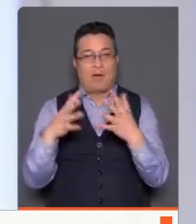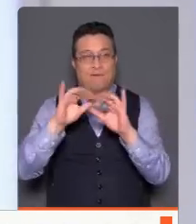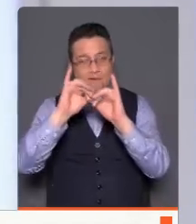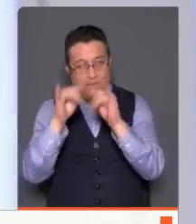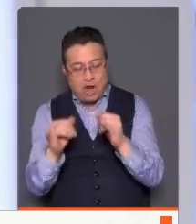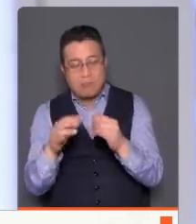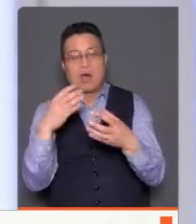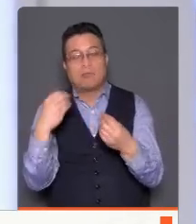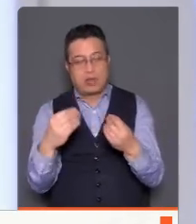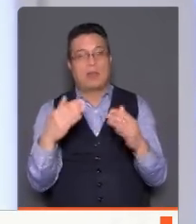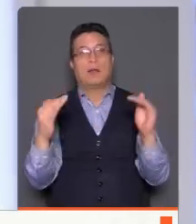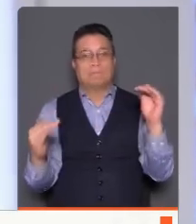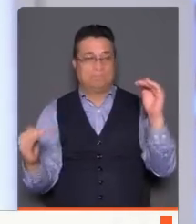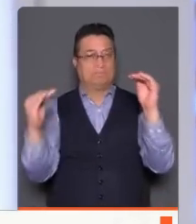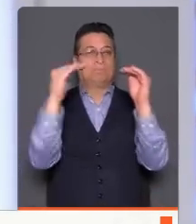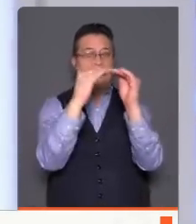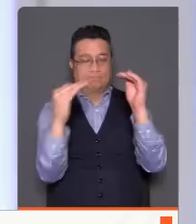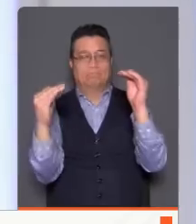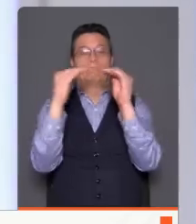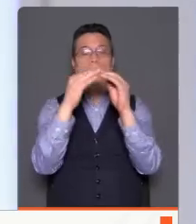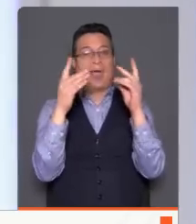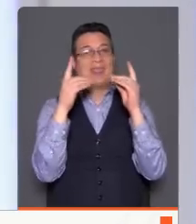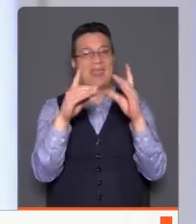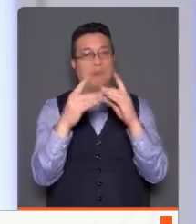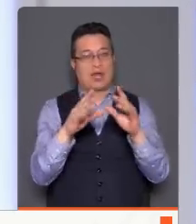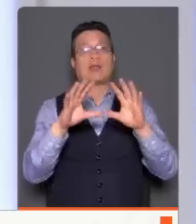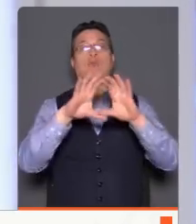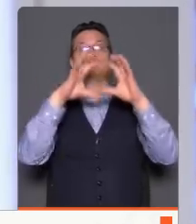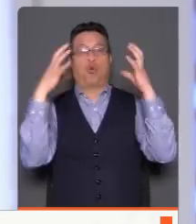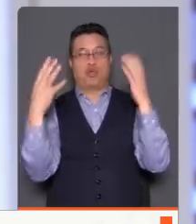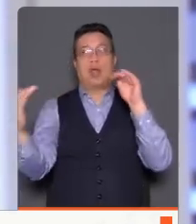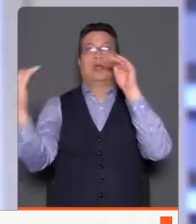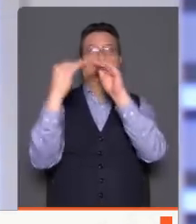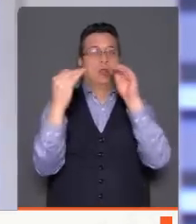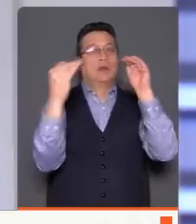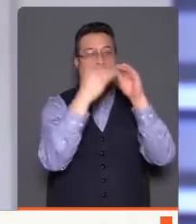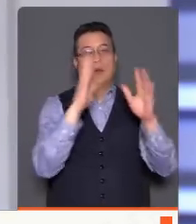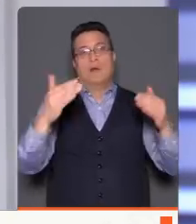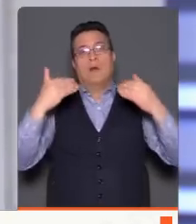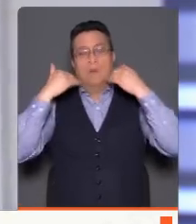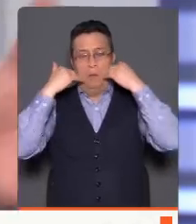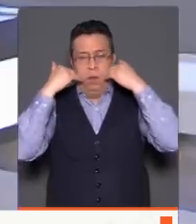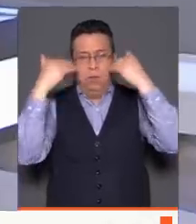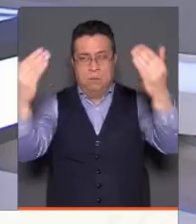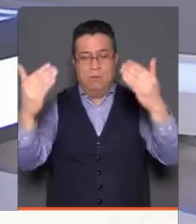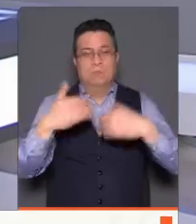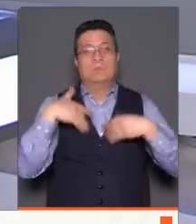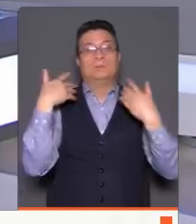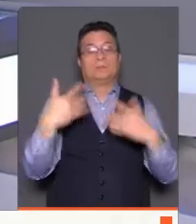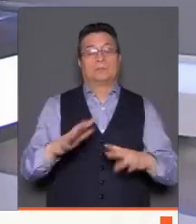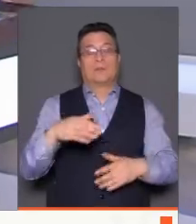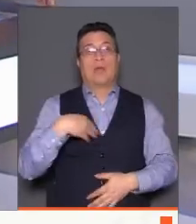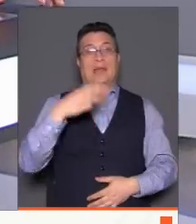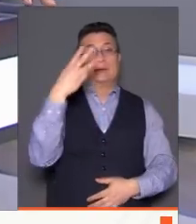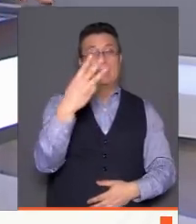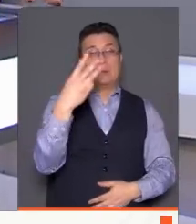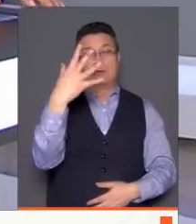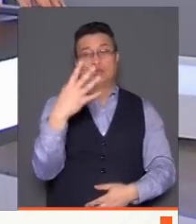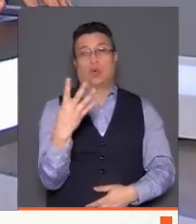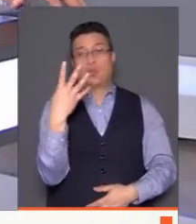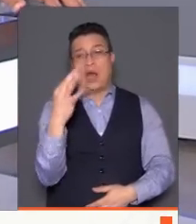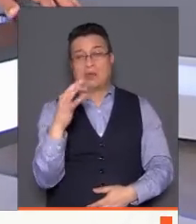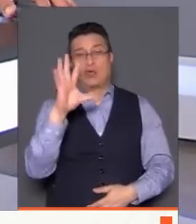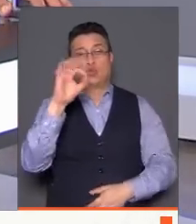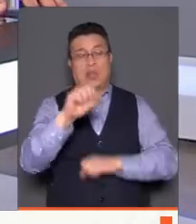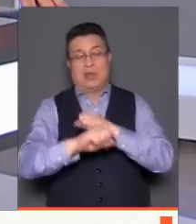se pongan a tono con la democracia a nivel mundial. Es vergonzoso que durante 35, 40, 50 años, no